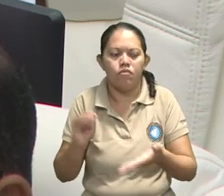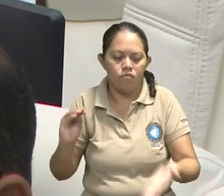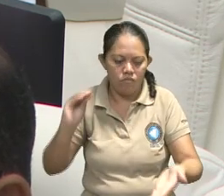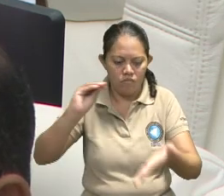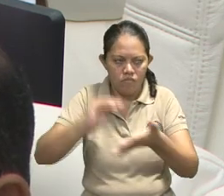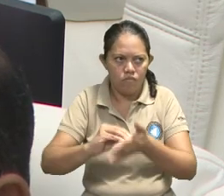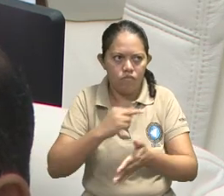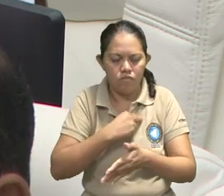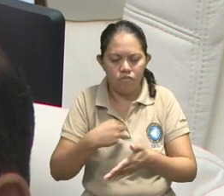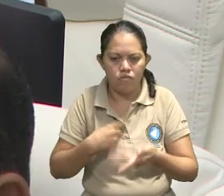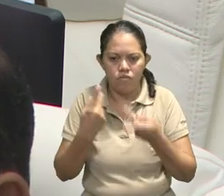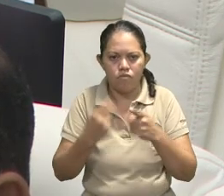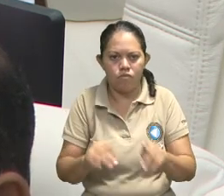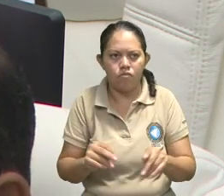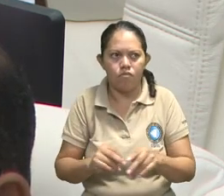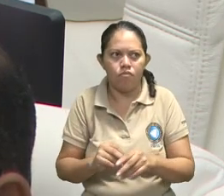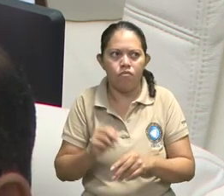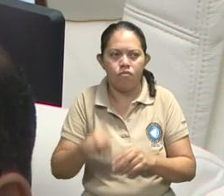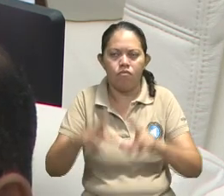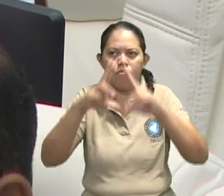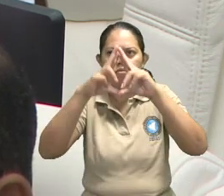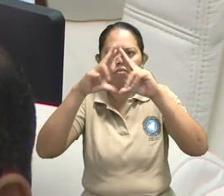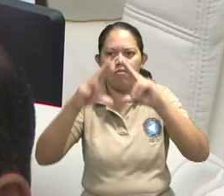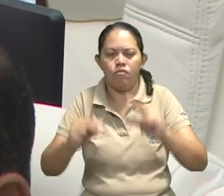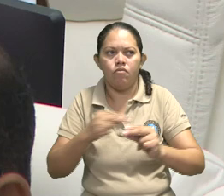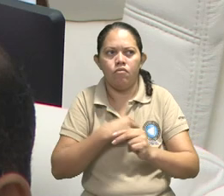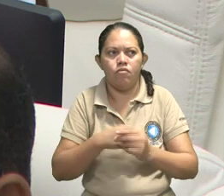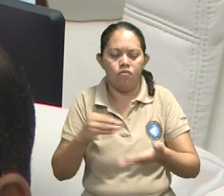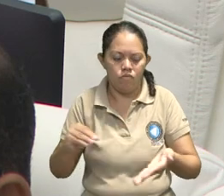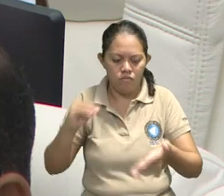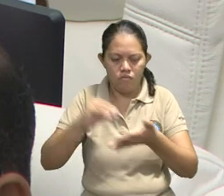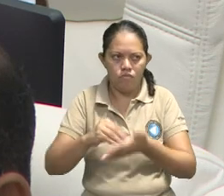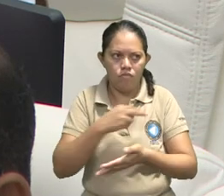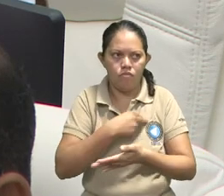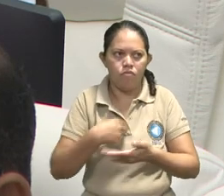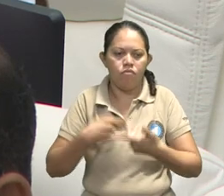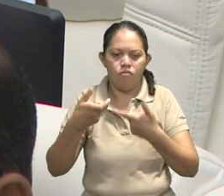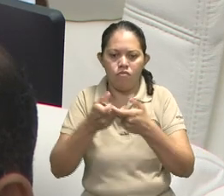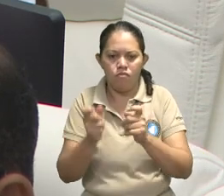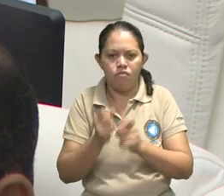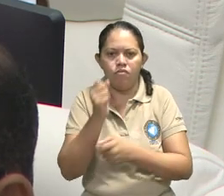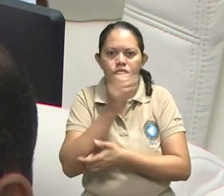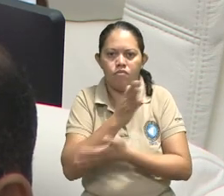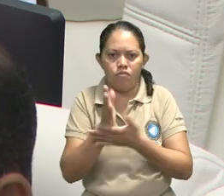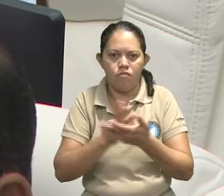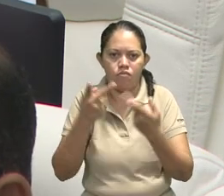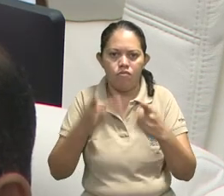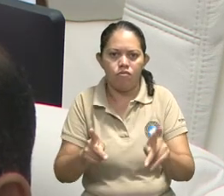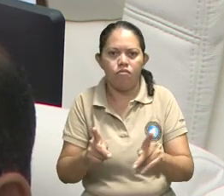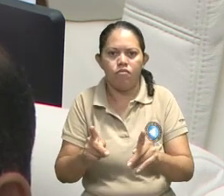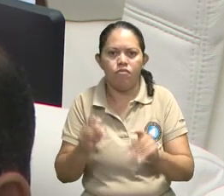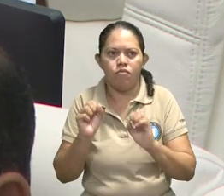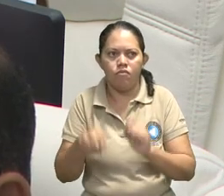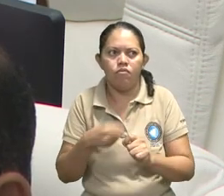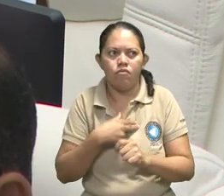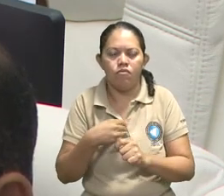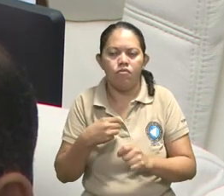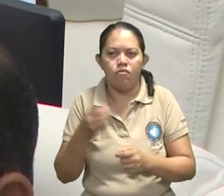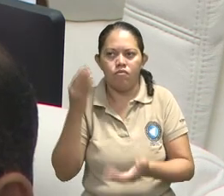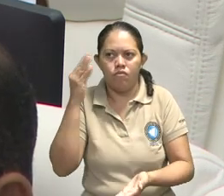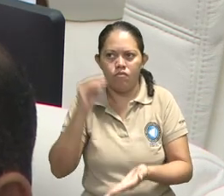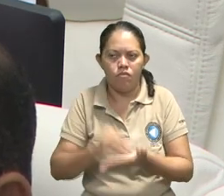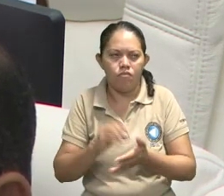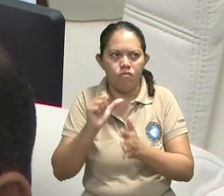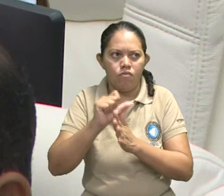y ratificados por la República de Nicaragua. Los suscritos miembros de la Comisión de Infraestructura de Servicios Públicos, con fundamento